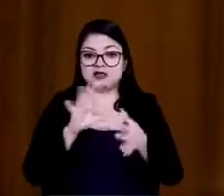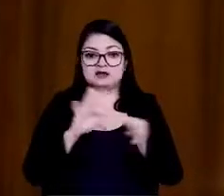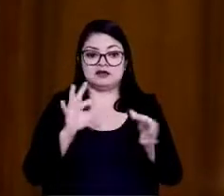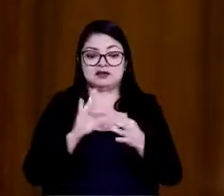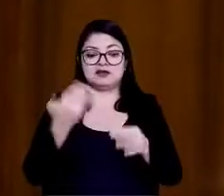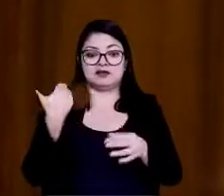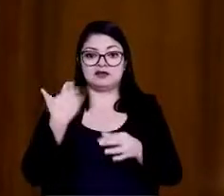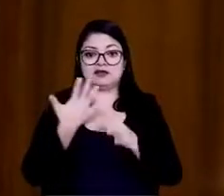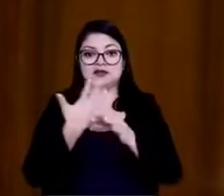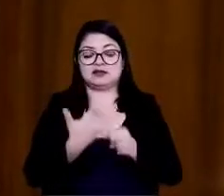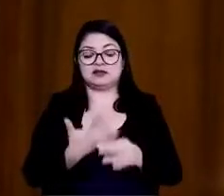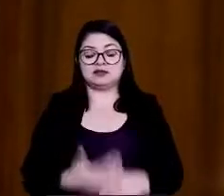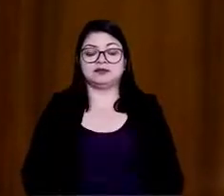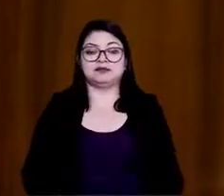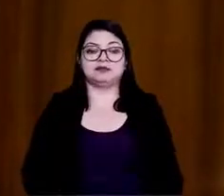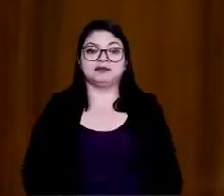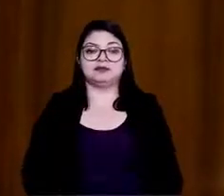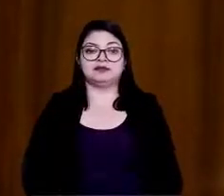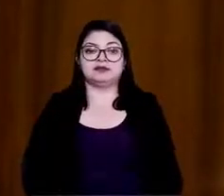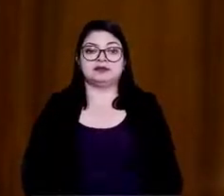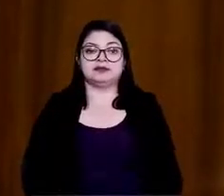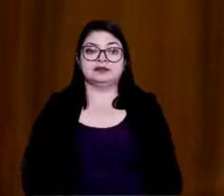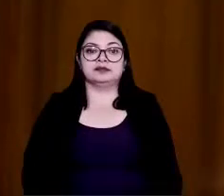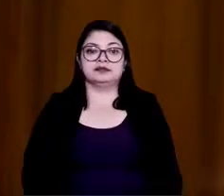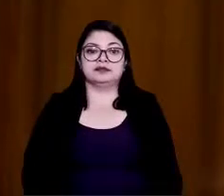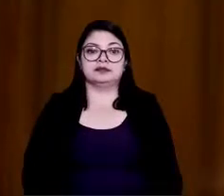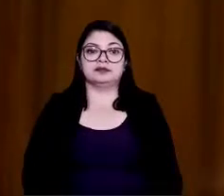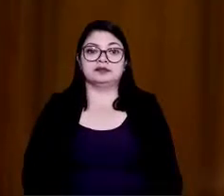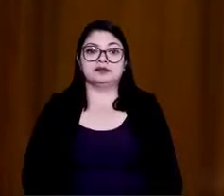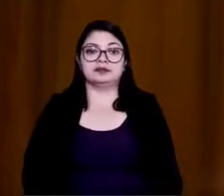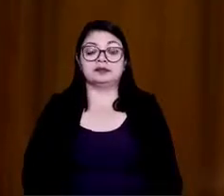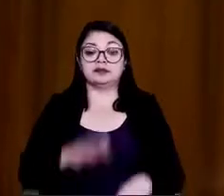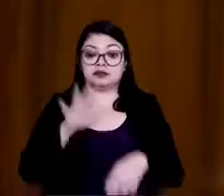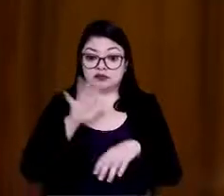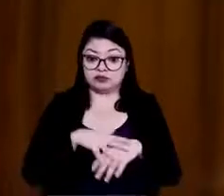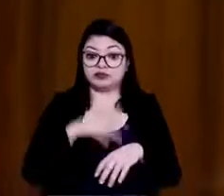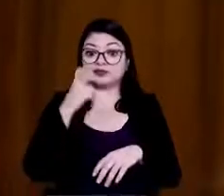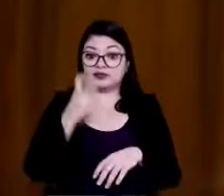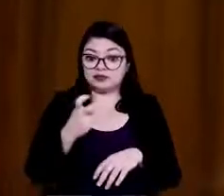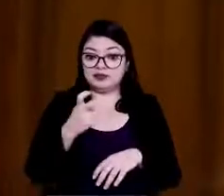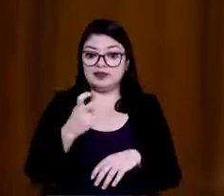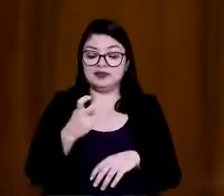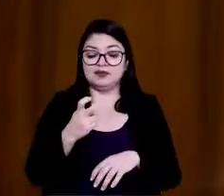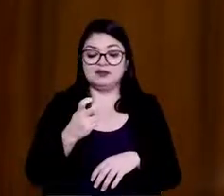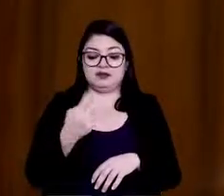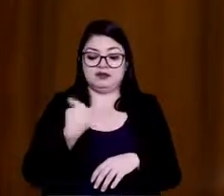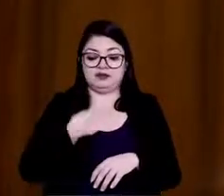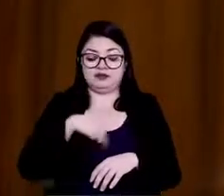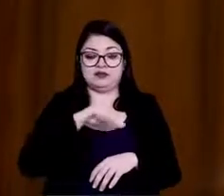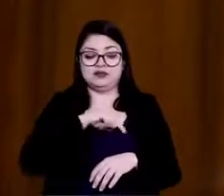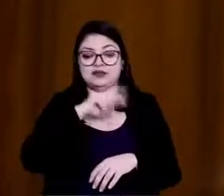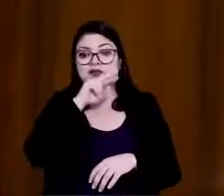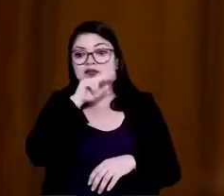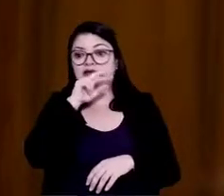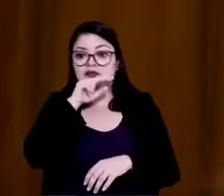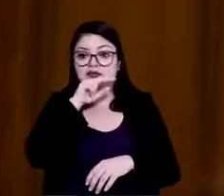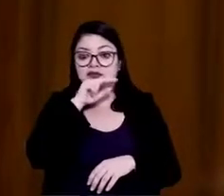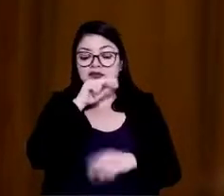mencionado. Por eso es de que nos interesa cómo va en cada naranja, es